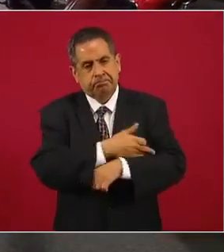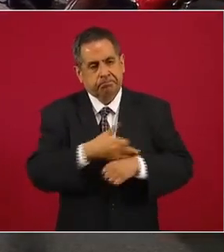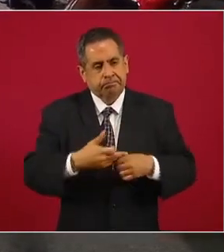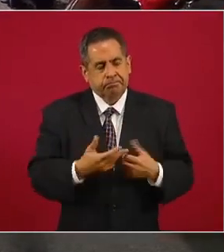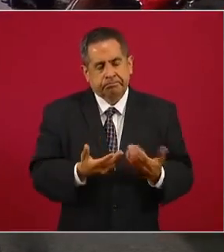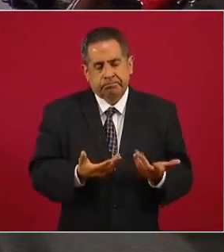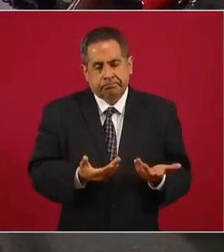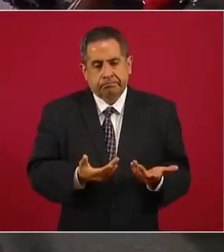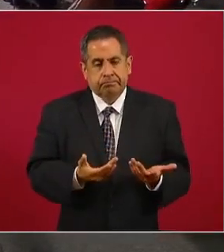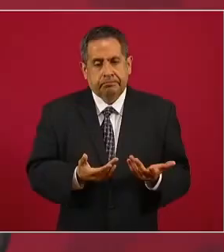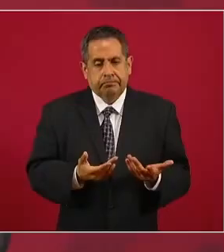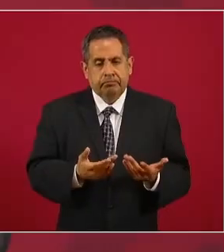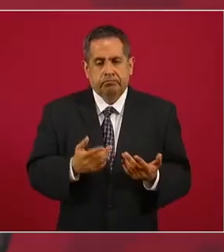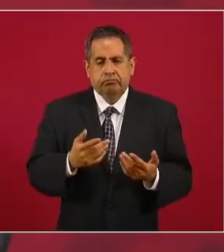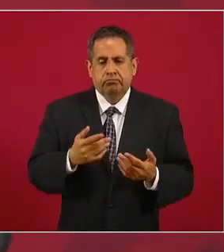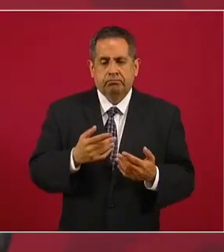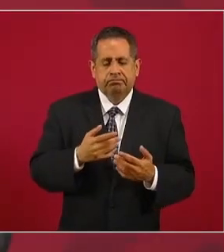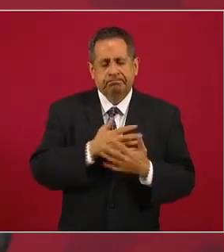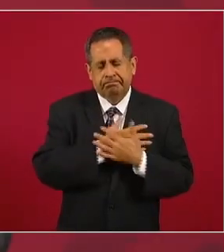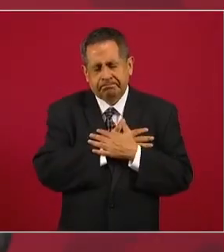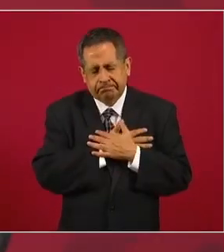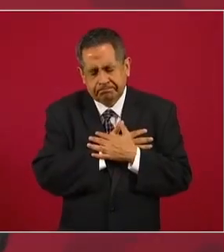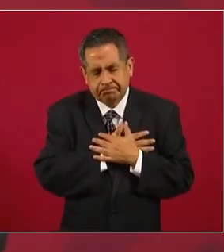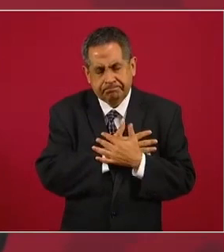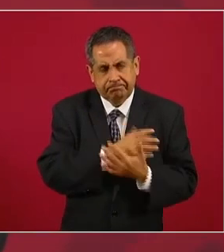familiares, abrazarlos,